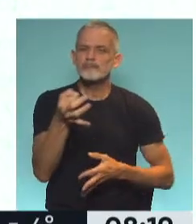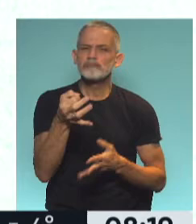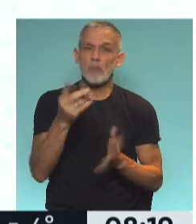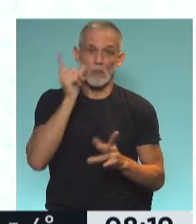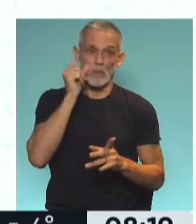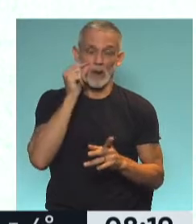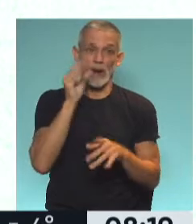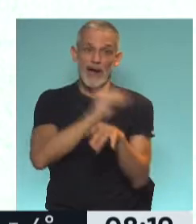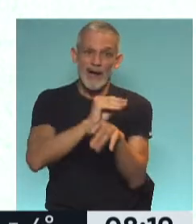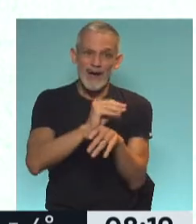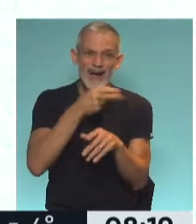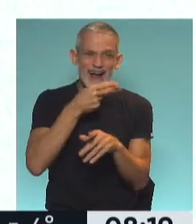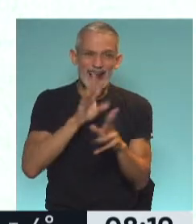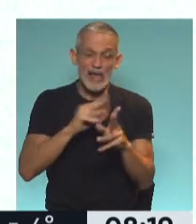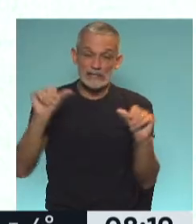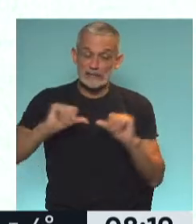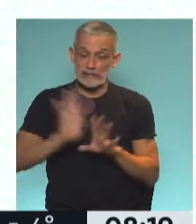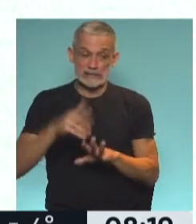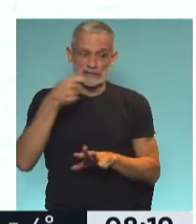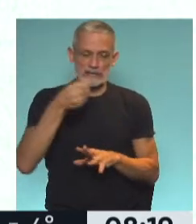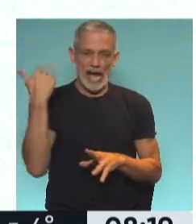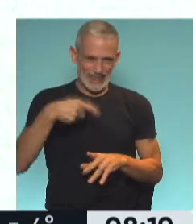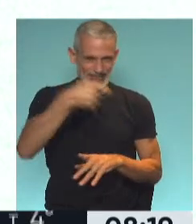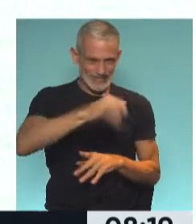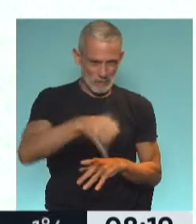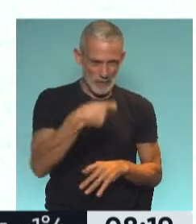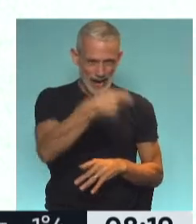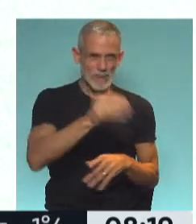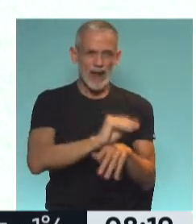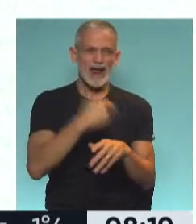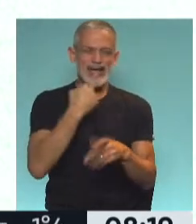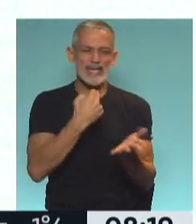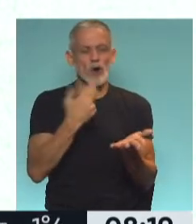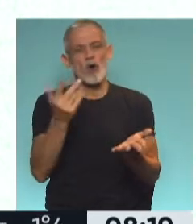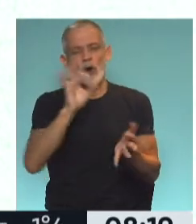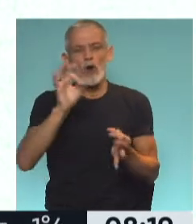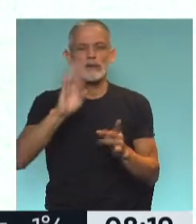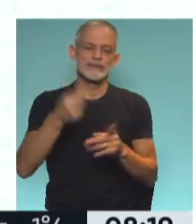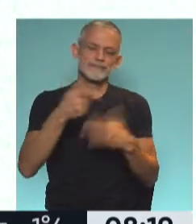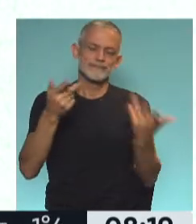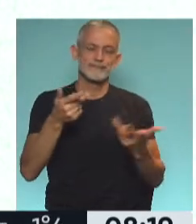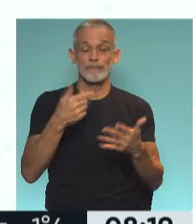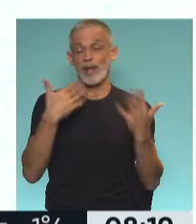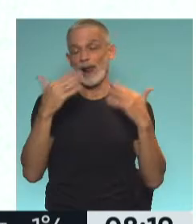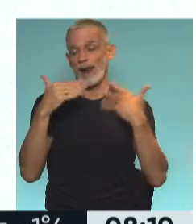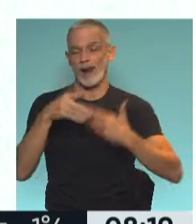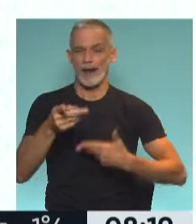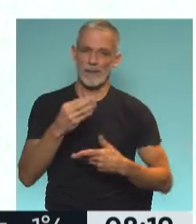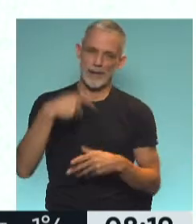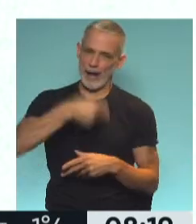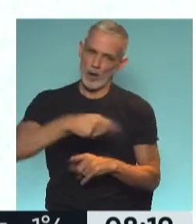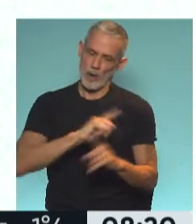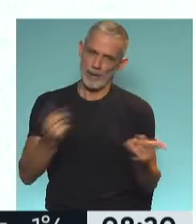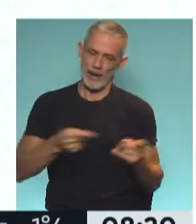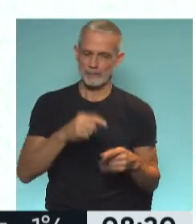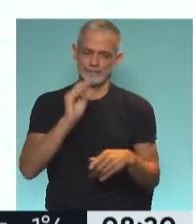padres efectivamente no pueden pagar la cuota y antes sí podían hacerlo. Cuánto también de esto es una buena excusa, entre comillas, para